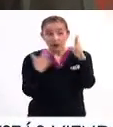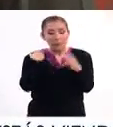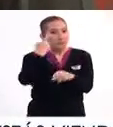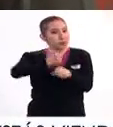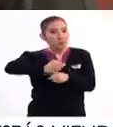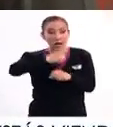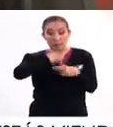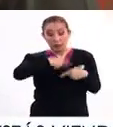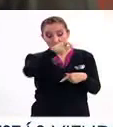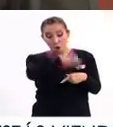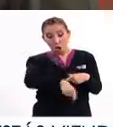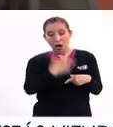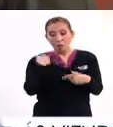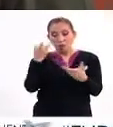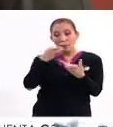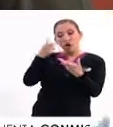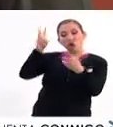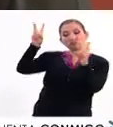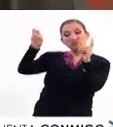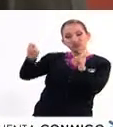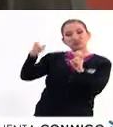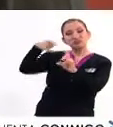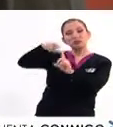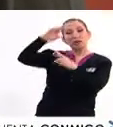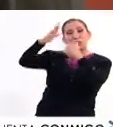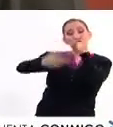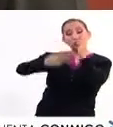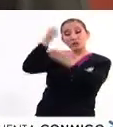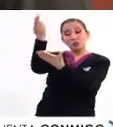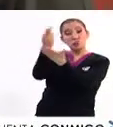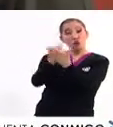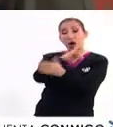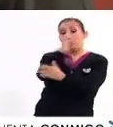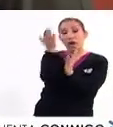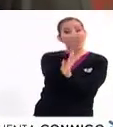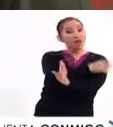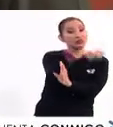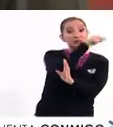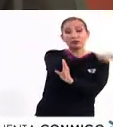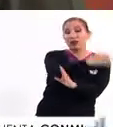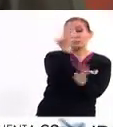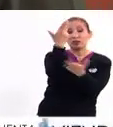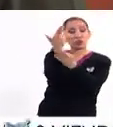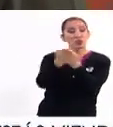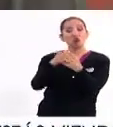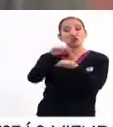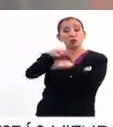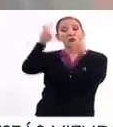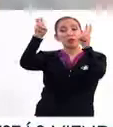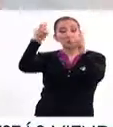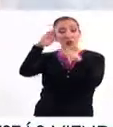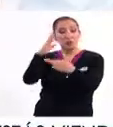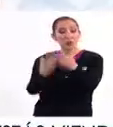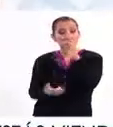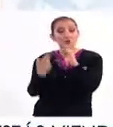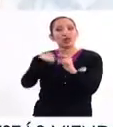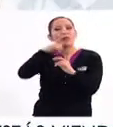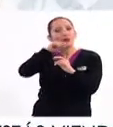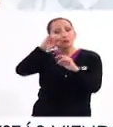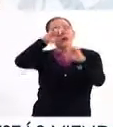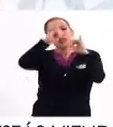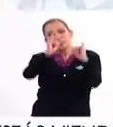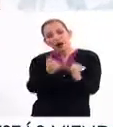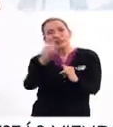se ocupó del tema. Igual hizo muchas imágenes de Zapata, entonces Posada todavía tiene mucho. Y la idea del libro era